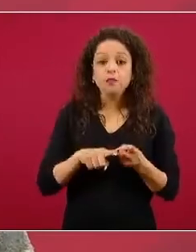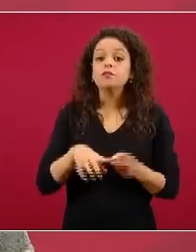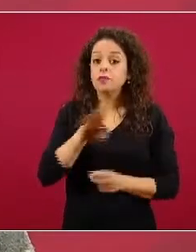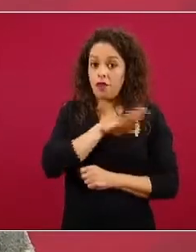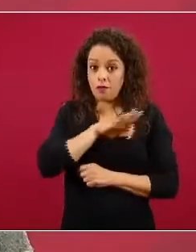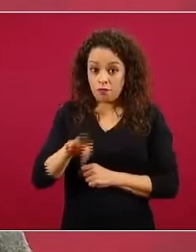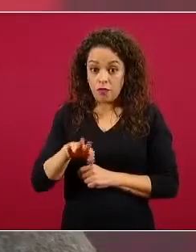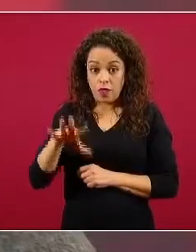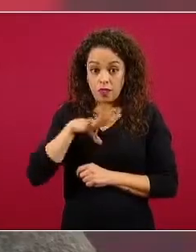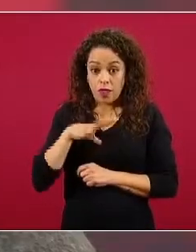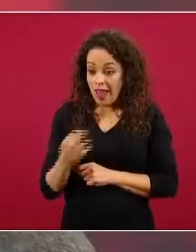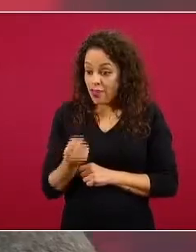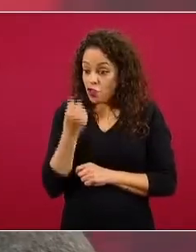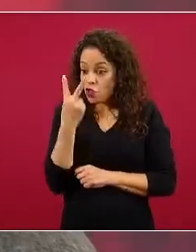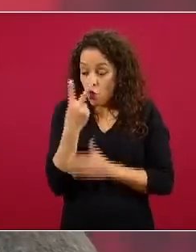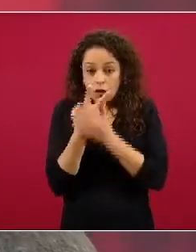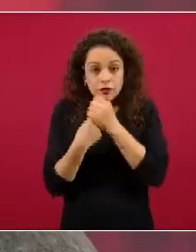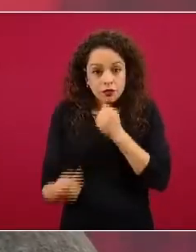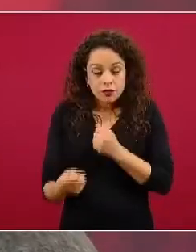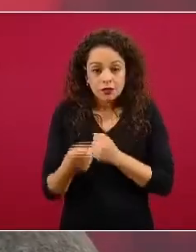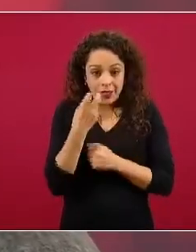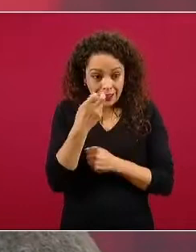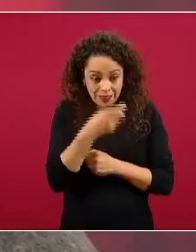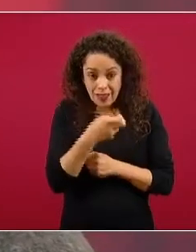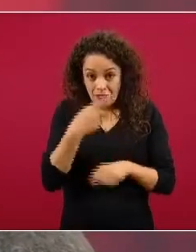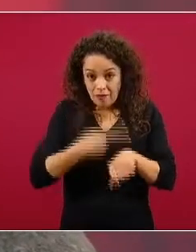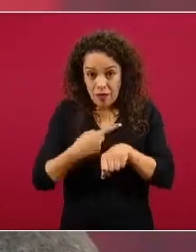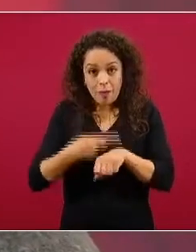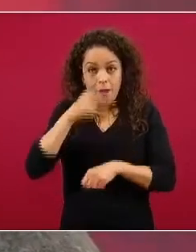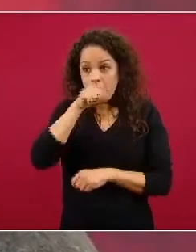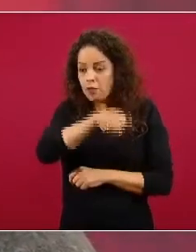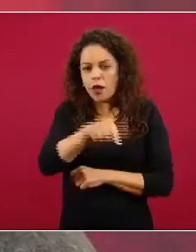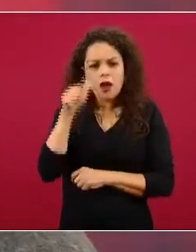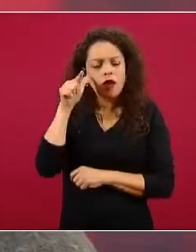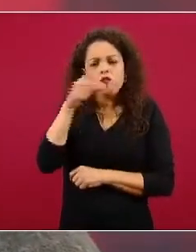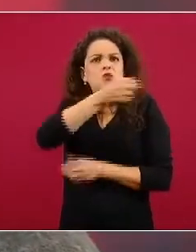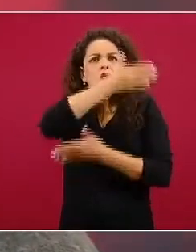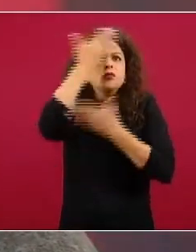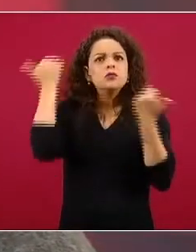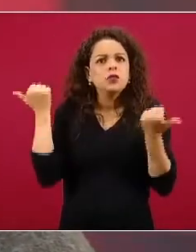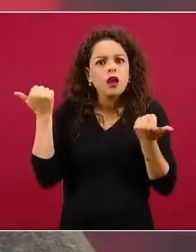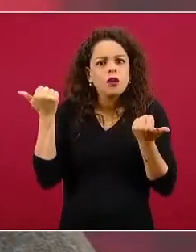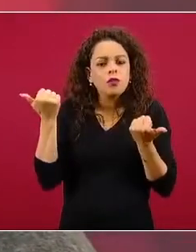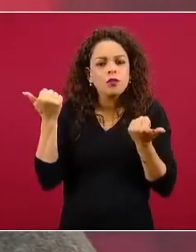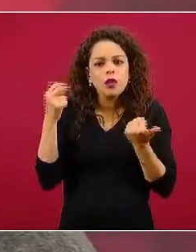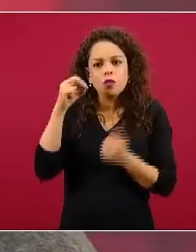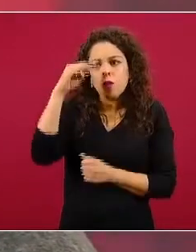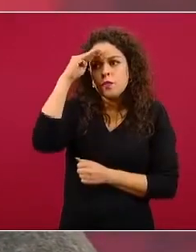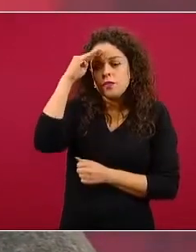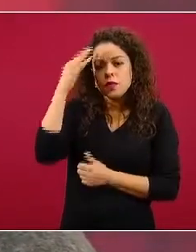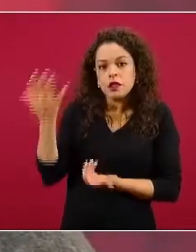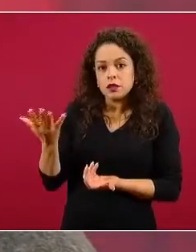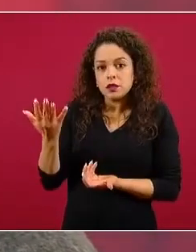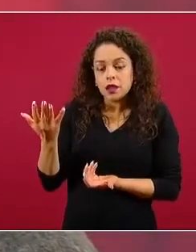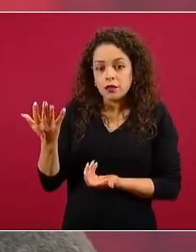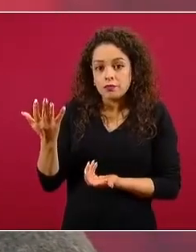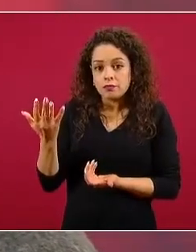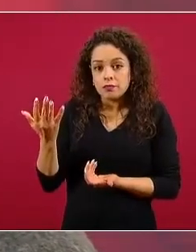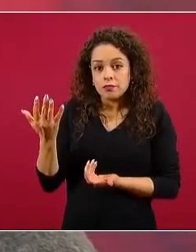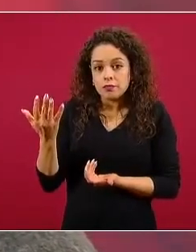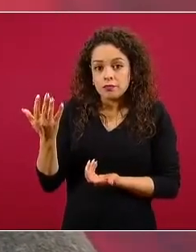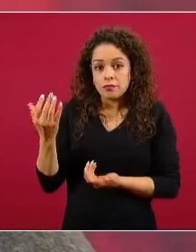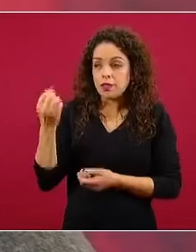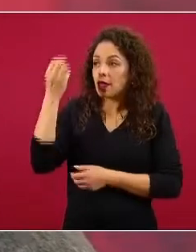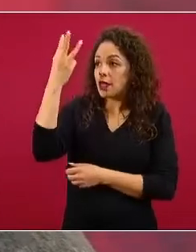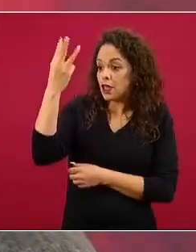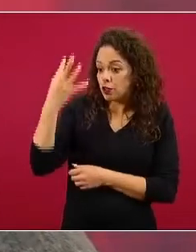dos enfermedades sin darse cuenta. La mitad de las personas que tienen diabetes no lo saben. 3/4 partes